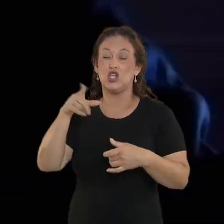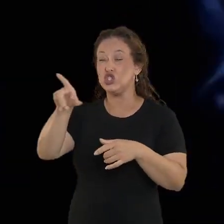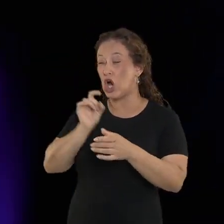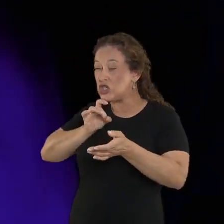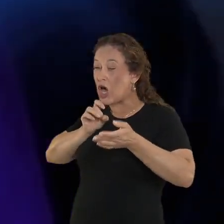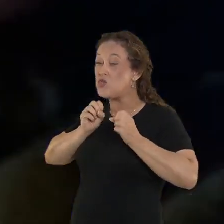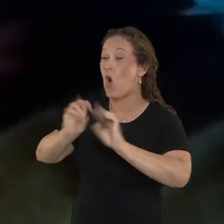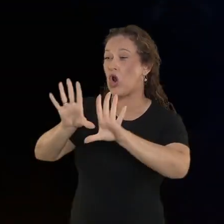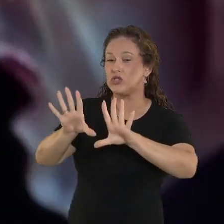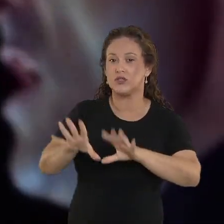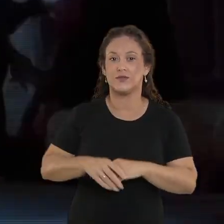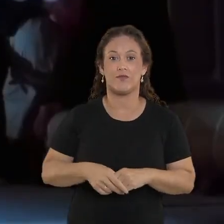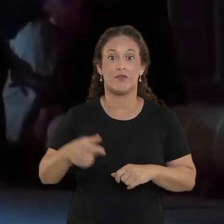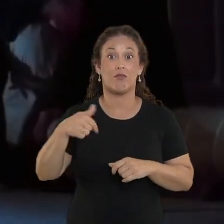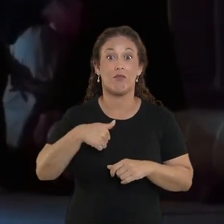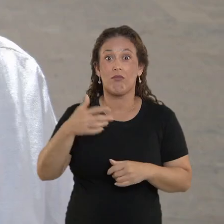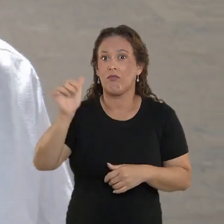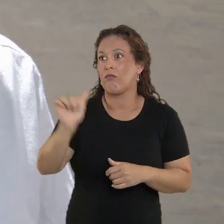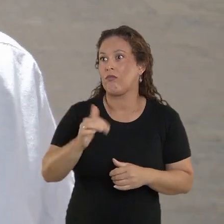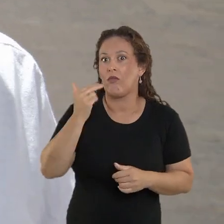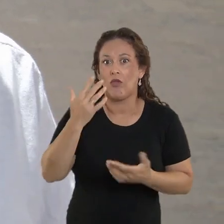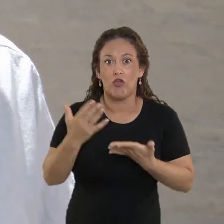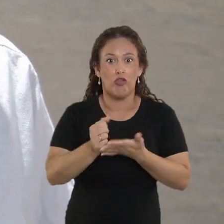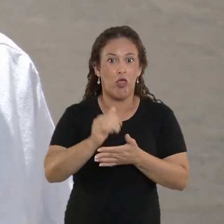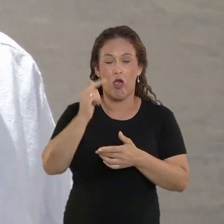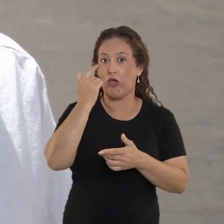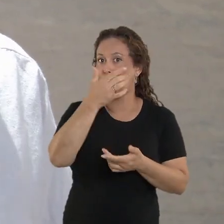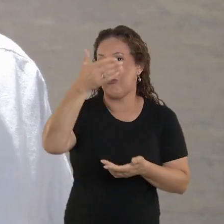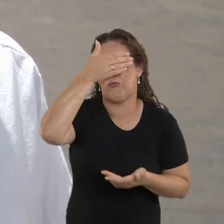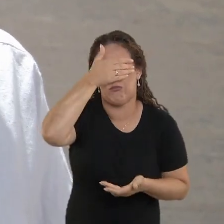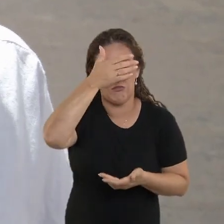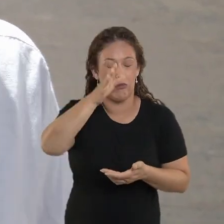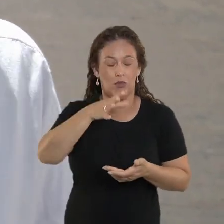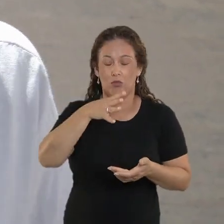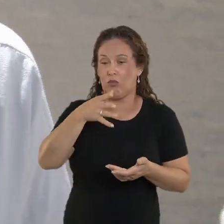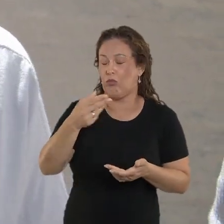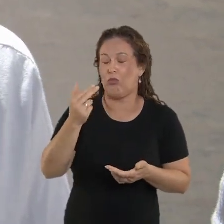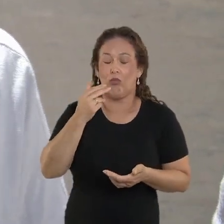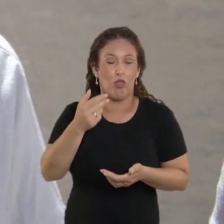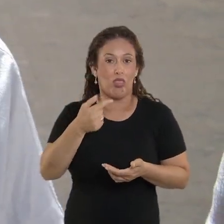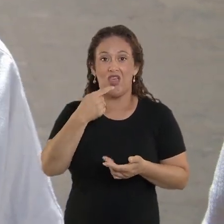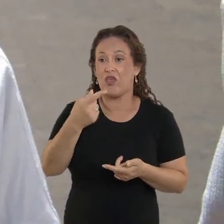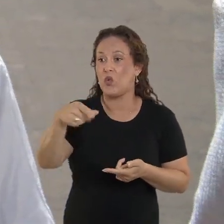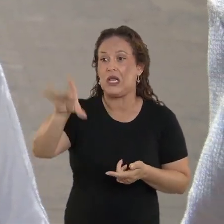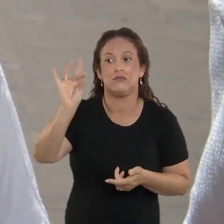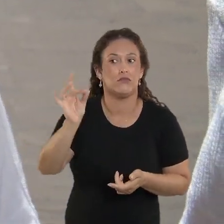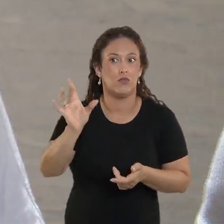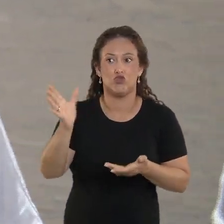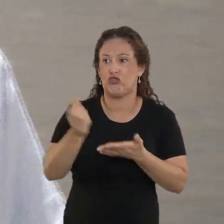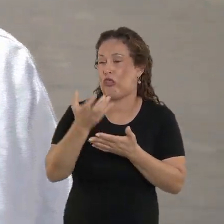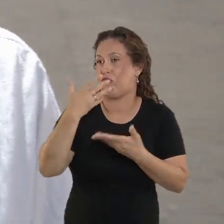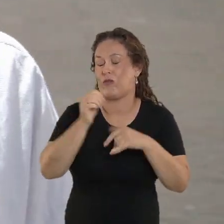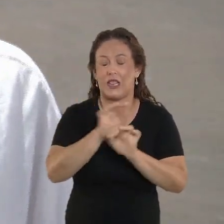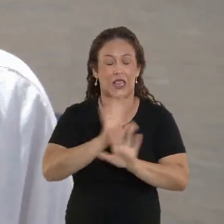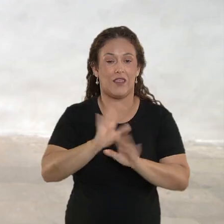¡Yo te expulso! Bueno, a mí es que las de miedo, como todas, me tapo los ojos, no te puedo decir ninguna porque es horrorosas, todas